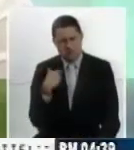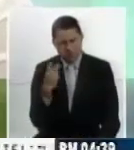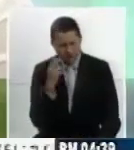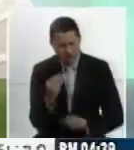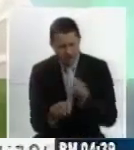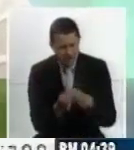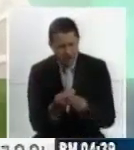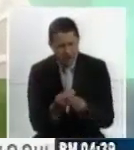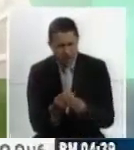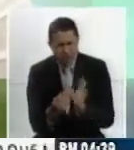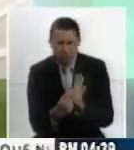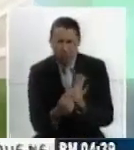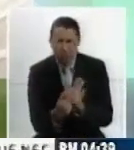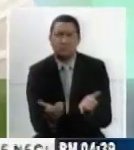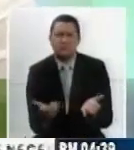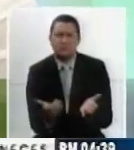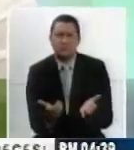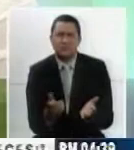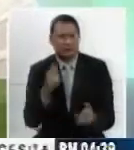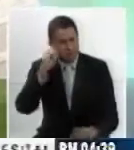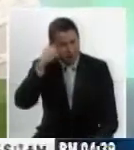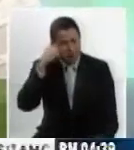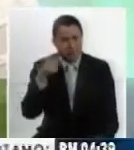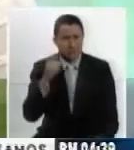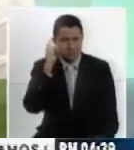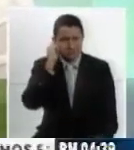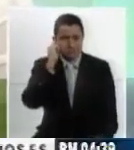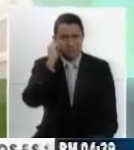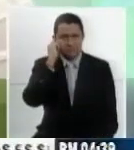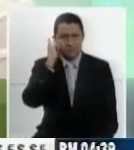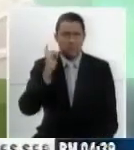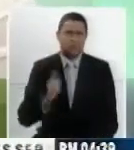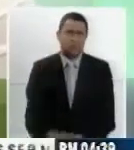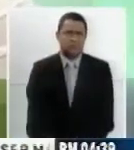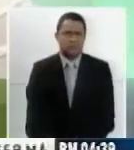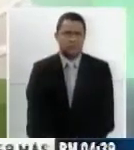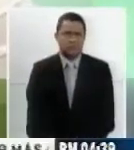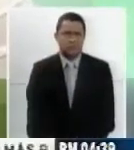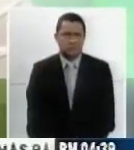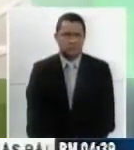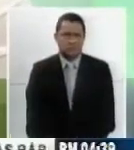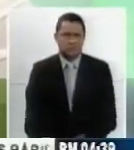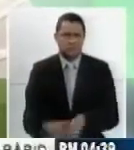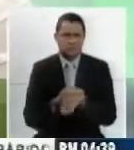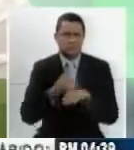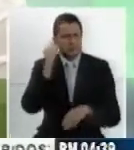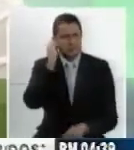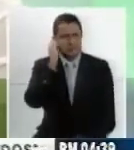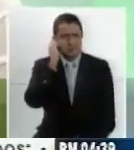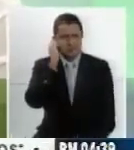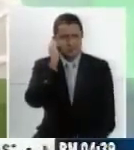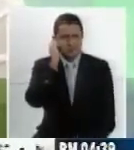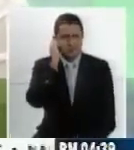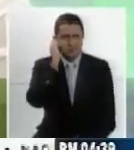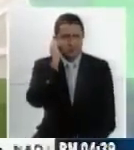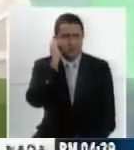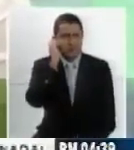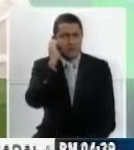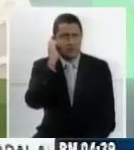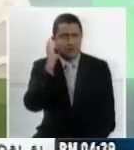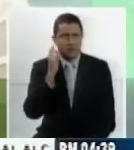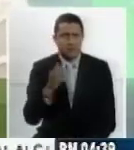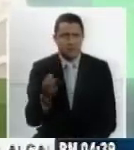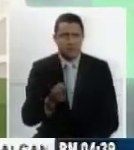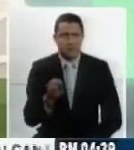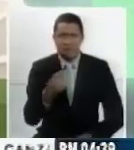qué hicieron, a qué se expusieron. Porque hay muchas pruebas que se pueden hacer para, de manera específica, saber a qué se es alérgico, pero no siempre